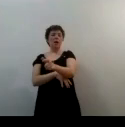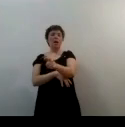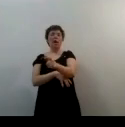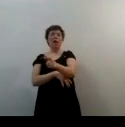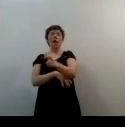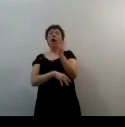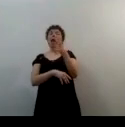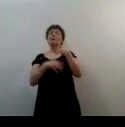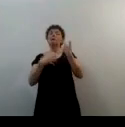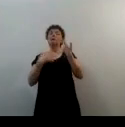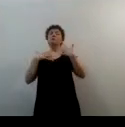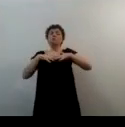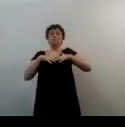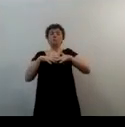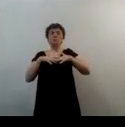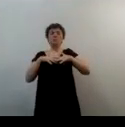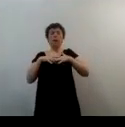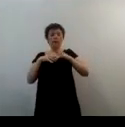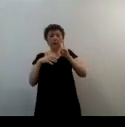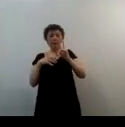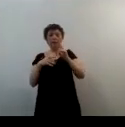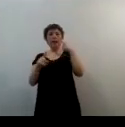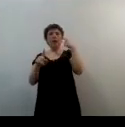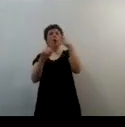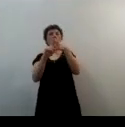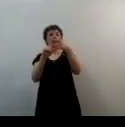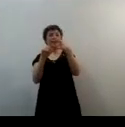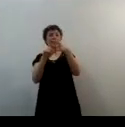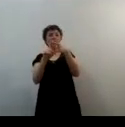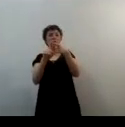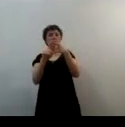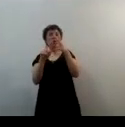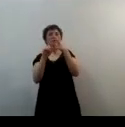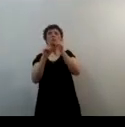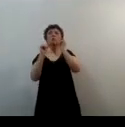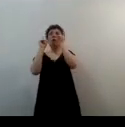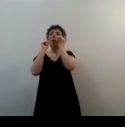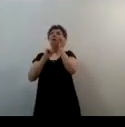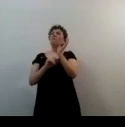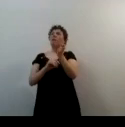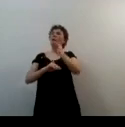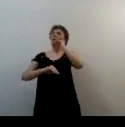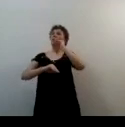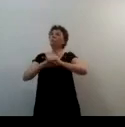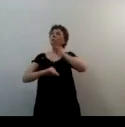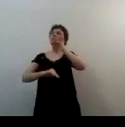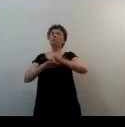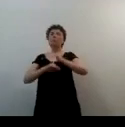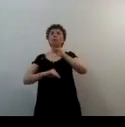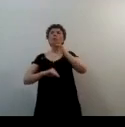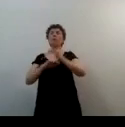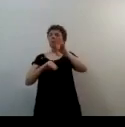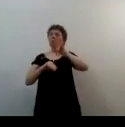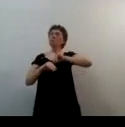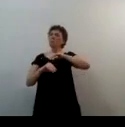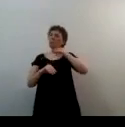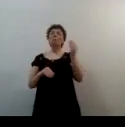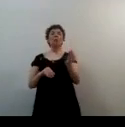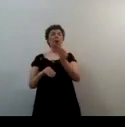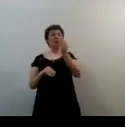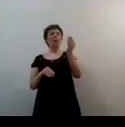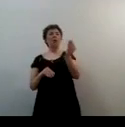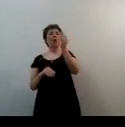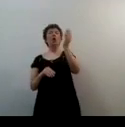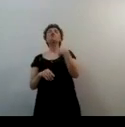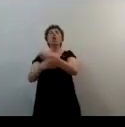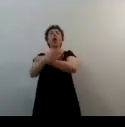ver objetivos y tiene que ver objetivos que los vea él, ¿sabes? Que note una mejoría, que note una mejoría y no solo lo que le aparece en una analítica,